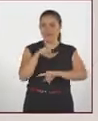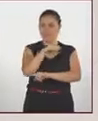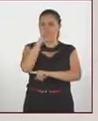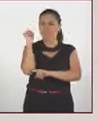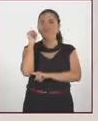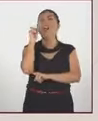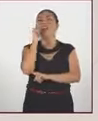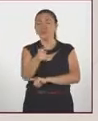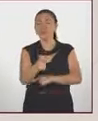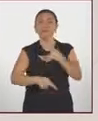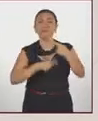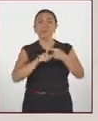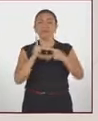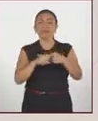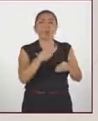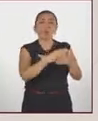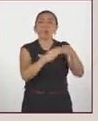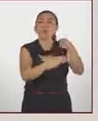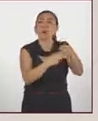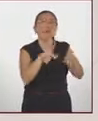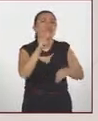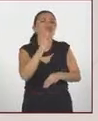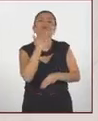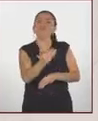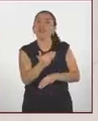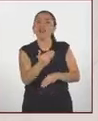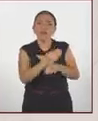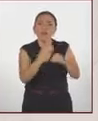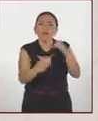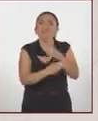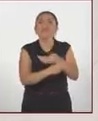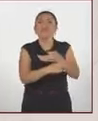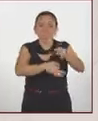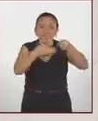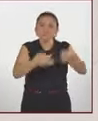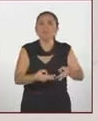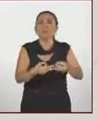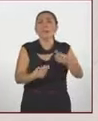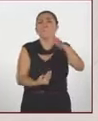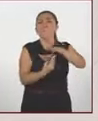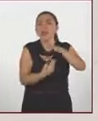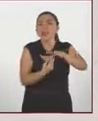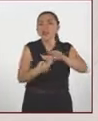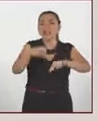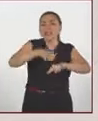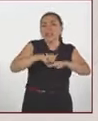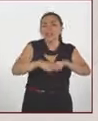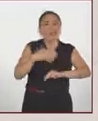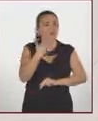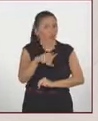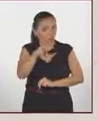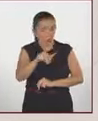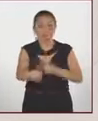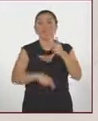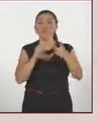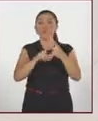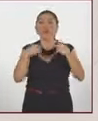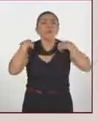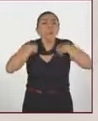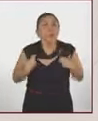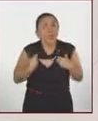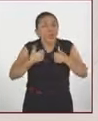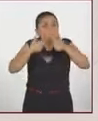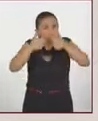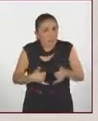A, mobiliario desproporcionado, mesas, sillas no ajustadas. Inciso B, mochilas